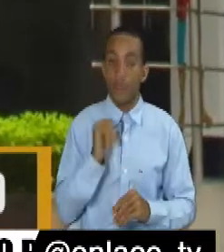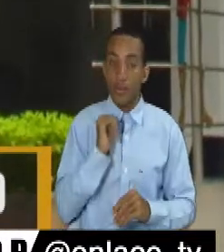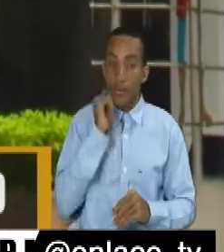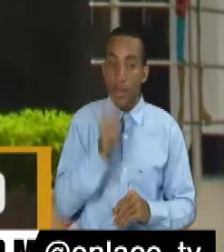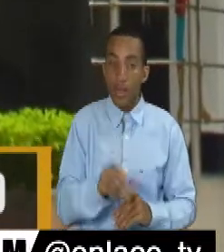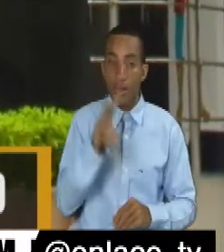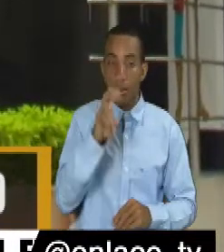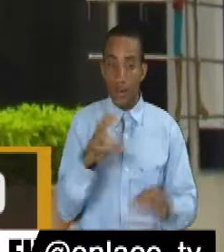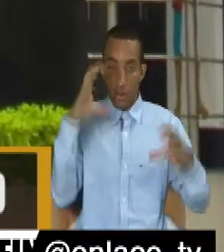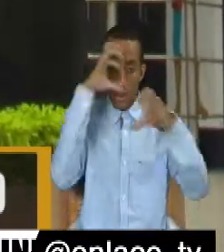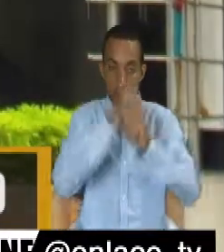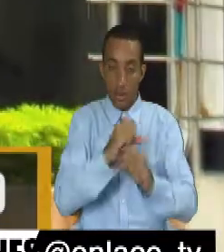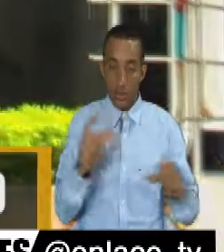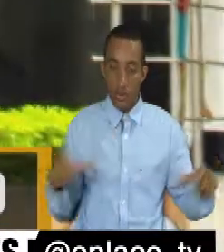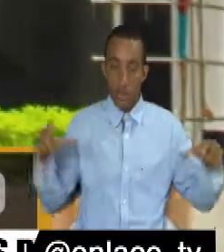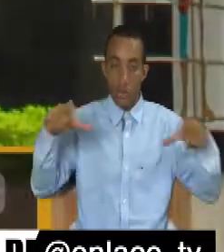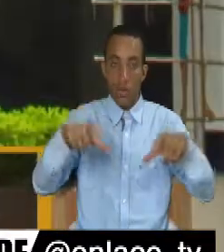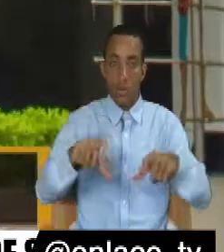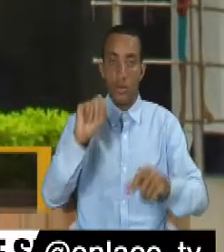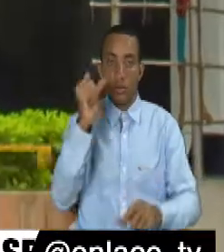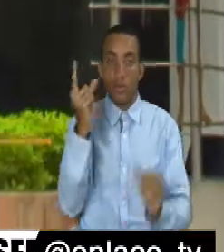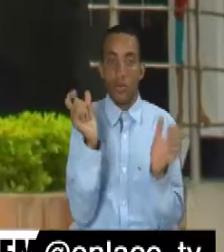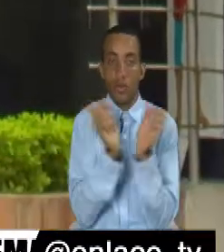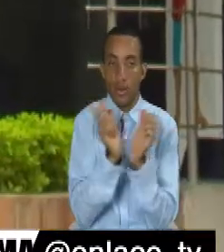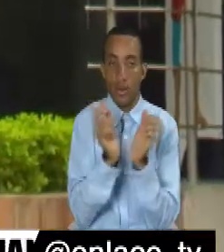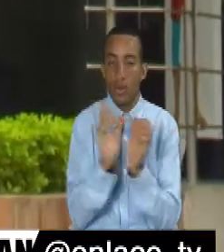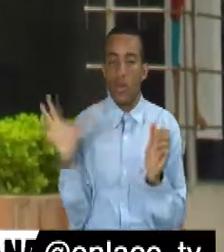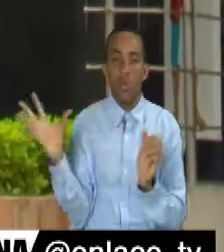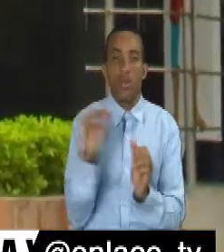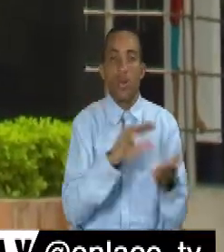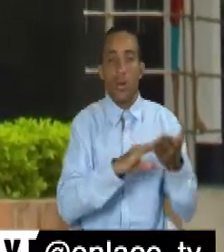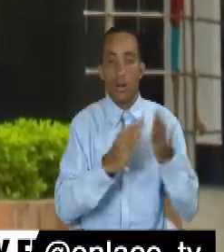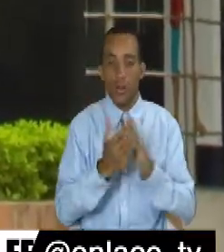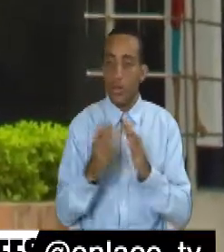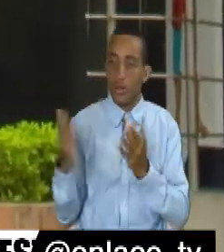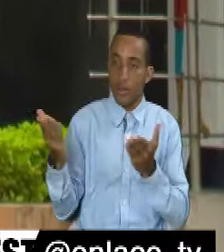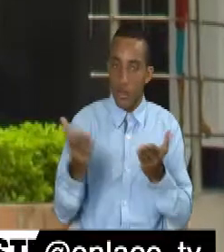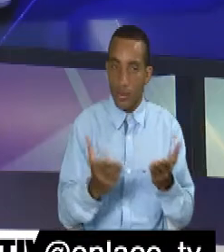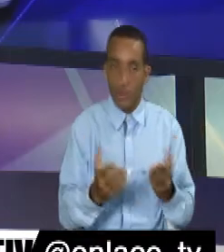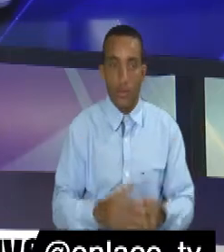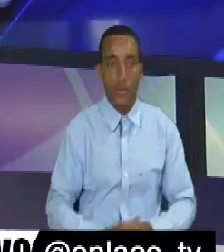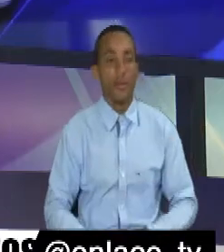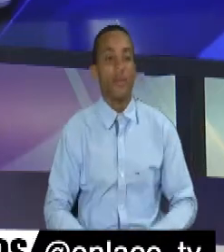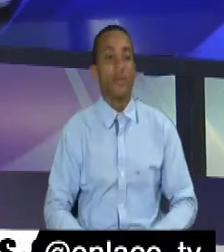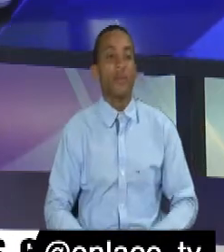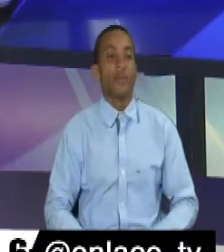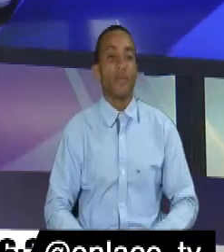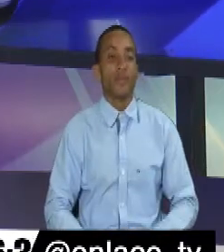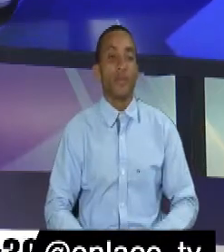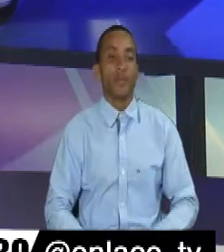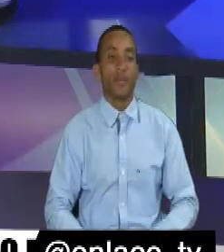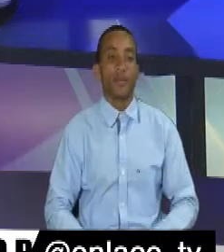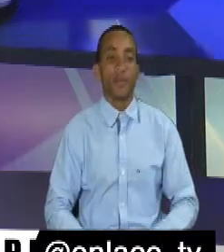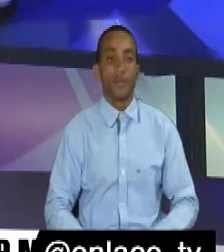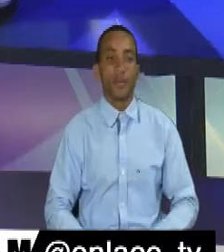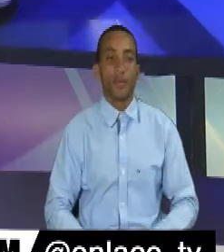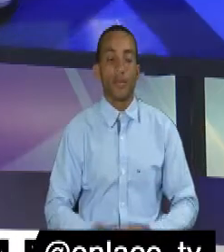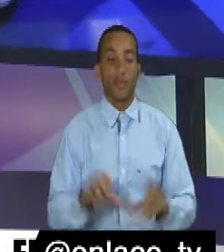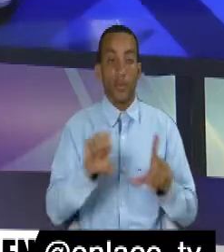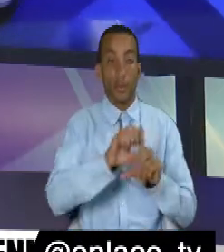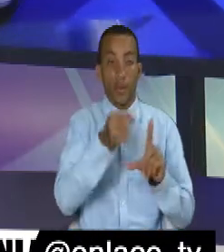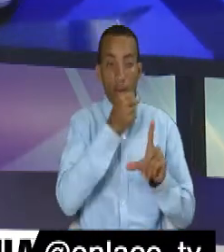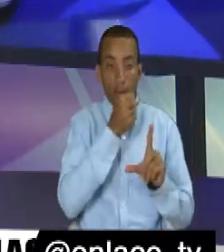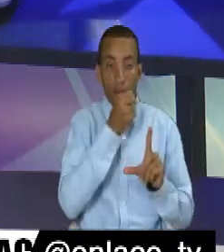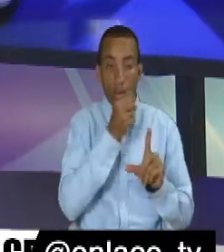noche, Polideportiva del barrio Primero de Mayo. Toda la comunidad en general está cordialmente invitada. Y en Enlace Noticias tuvo la oportunidad